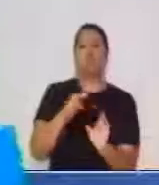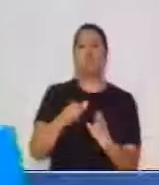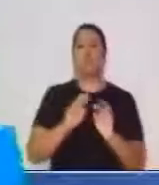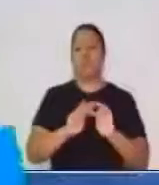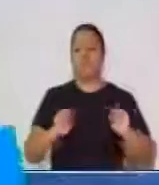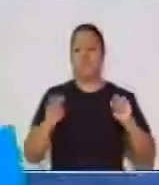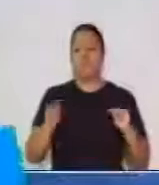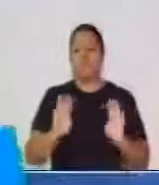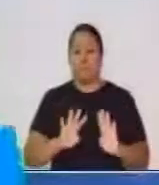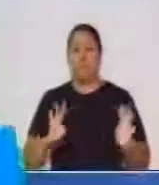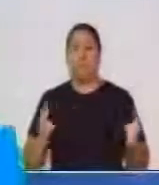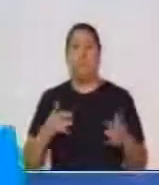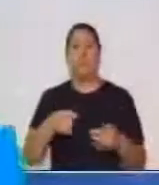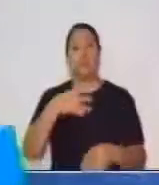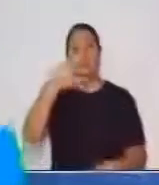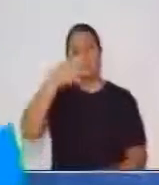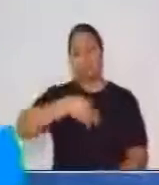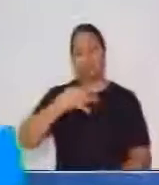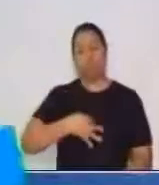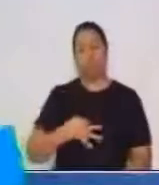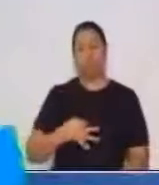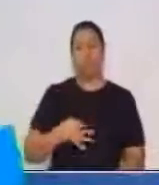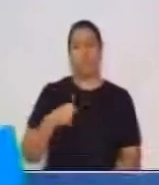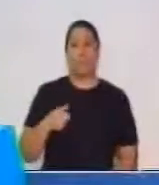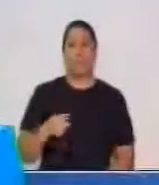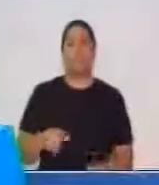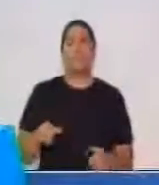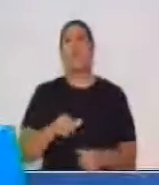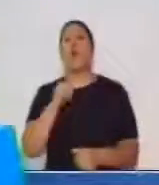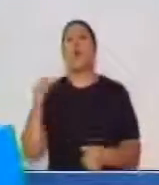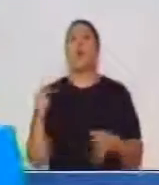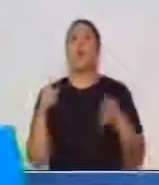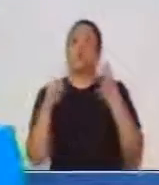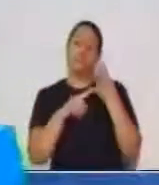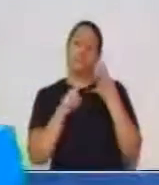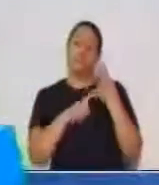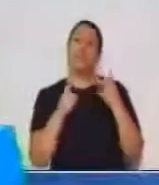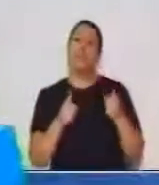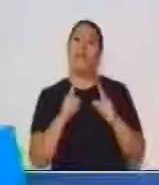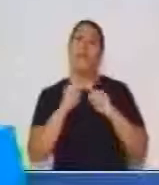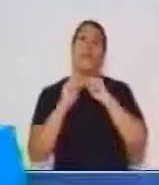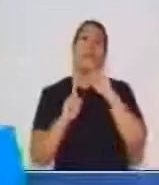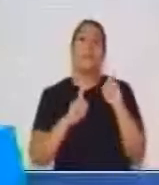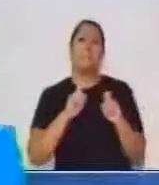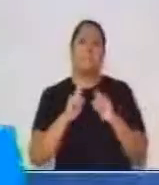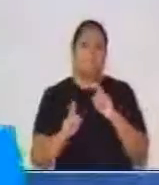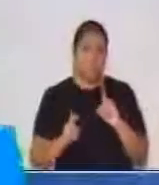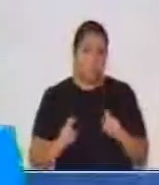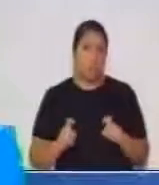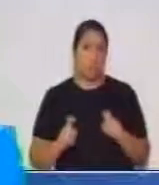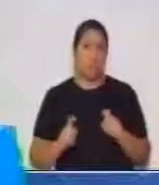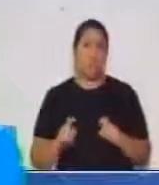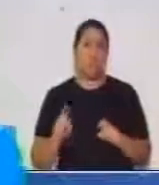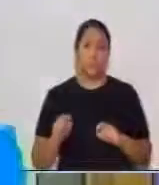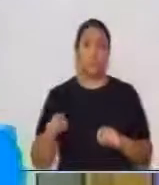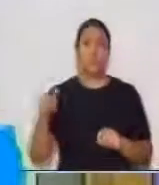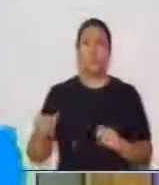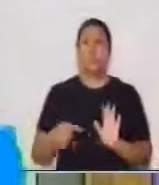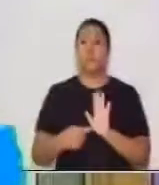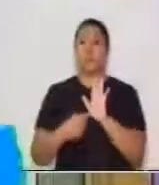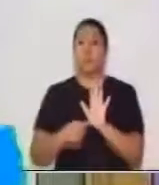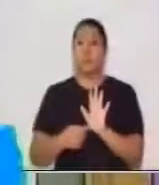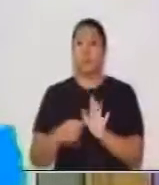adecuado. En la ronda de preguntas, que es la otra parte de la estructura de la mesa redonda, en este momento